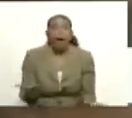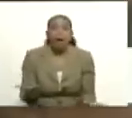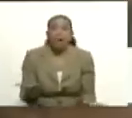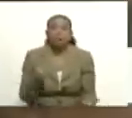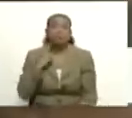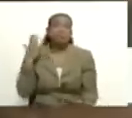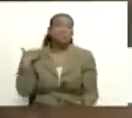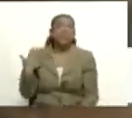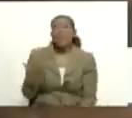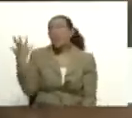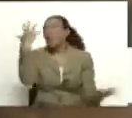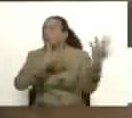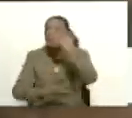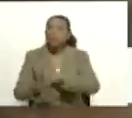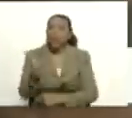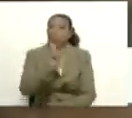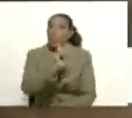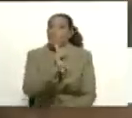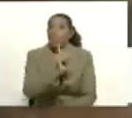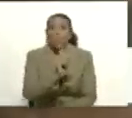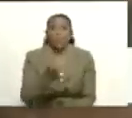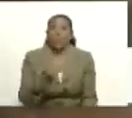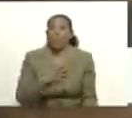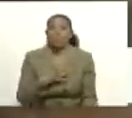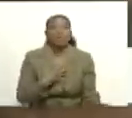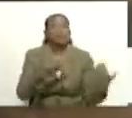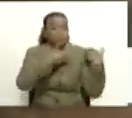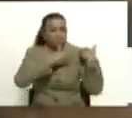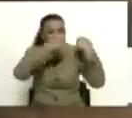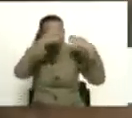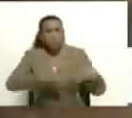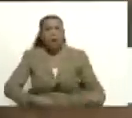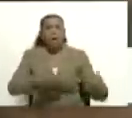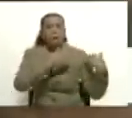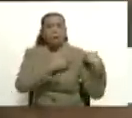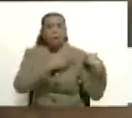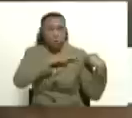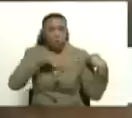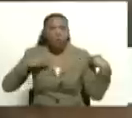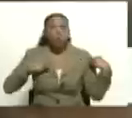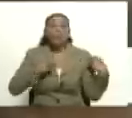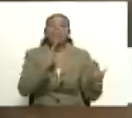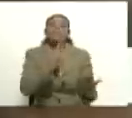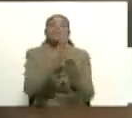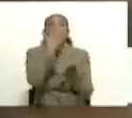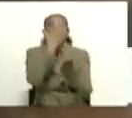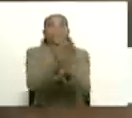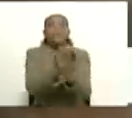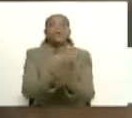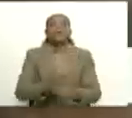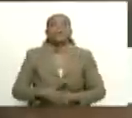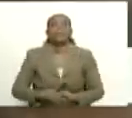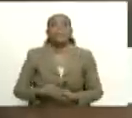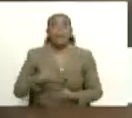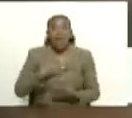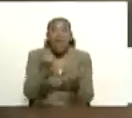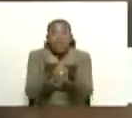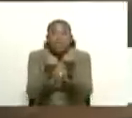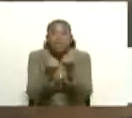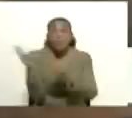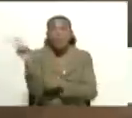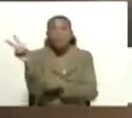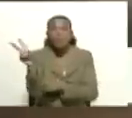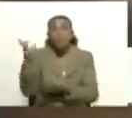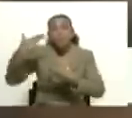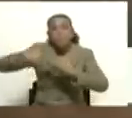ambigüedad para hacerlo y para asumir posiciones. Por eso nosotros le decimos que los recursos del país,